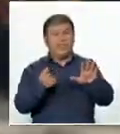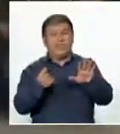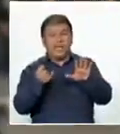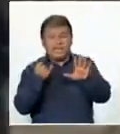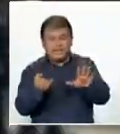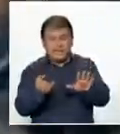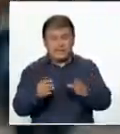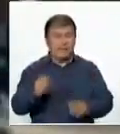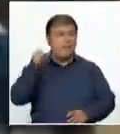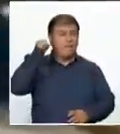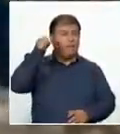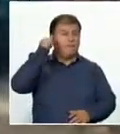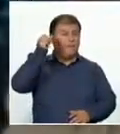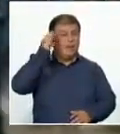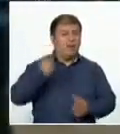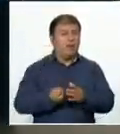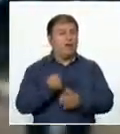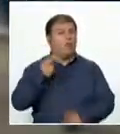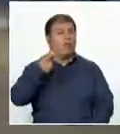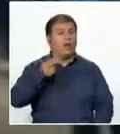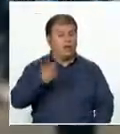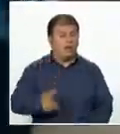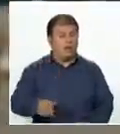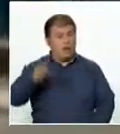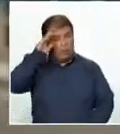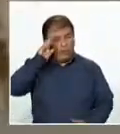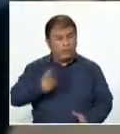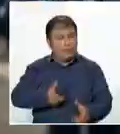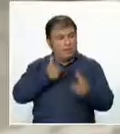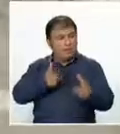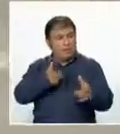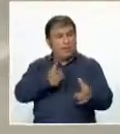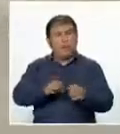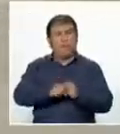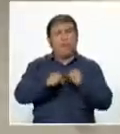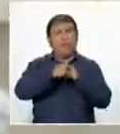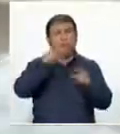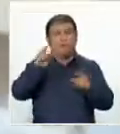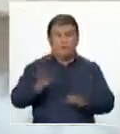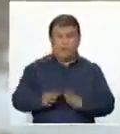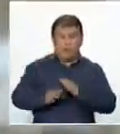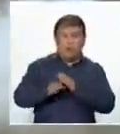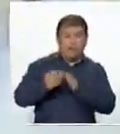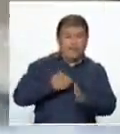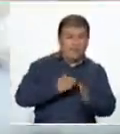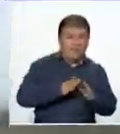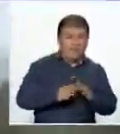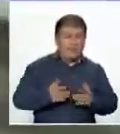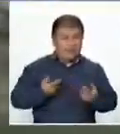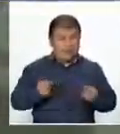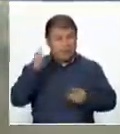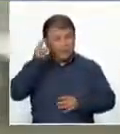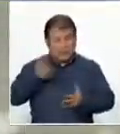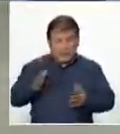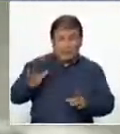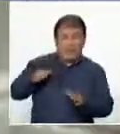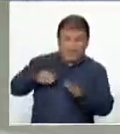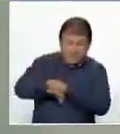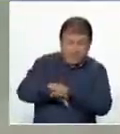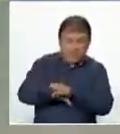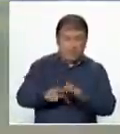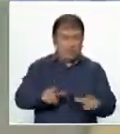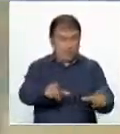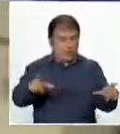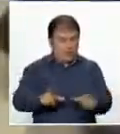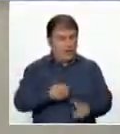en Huancayo. Con bombas lacrimógenas, la policía replegaba a los docentes que trataron de tomar una institución pública en el centro de la ciudad.